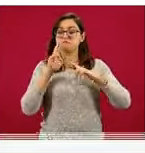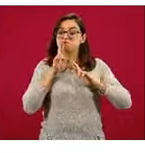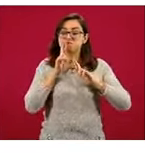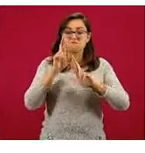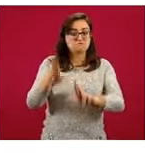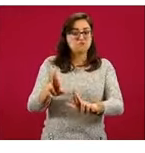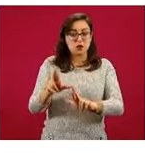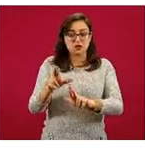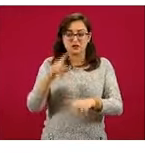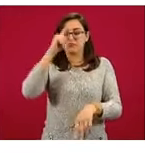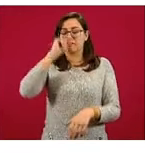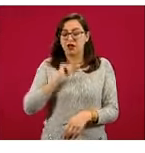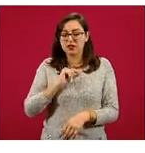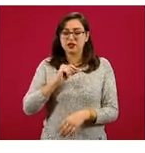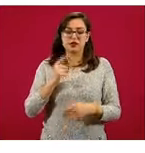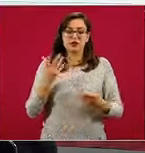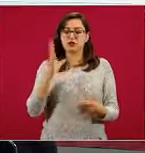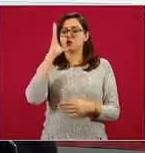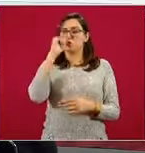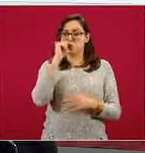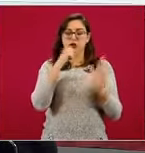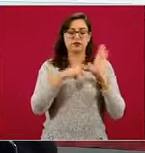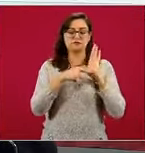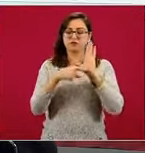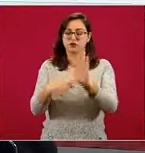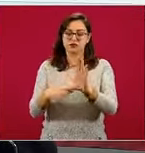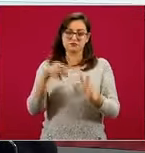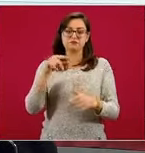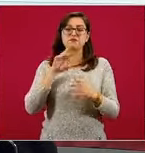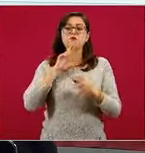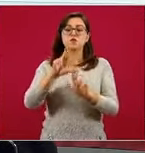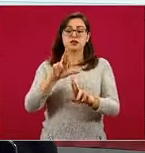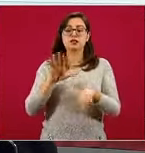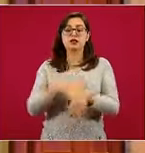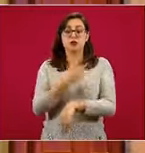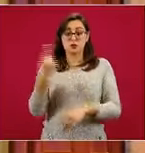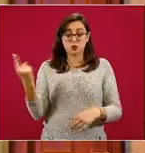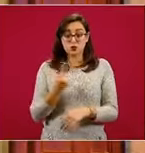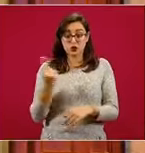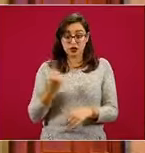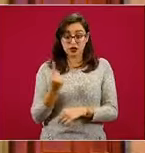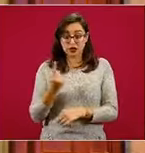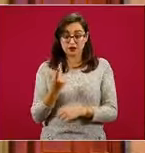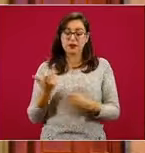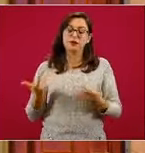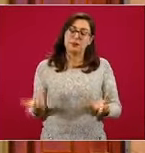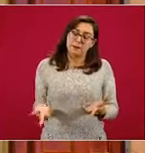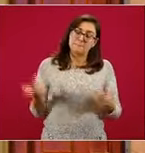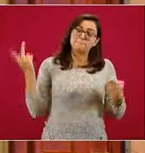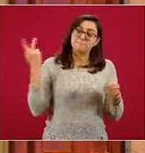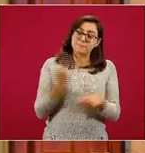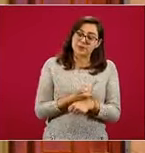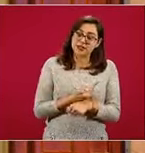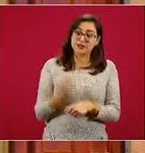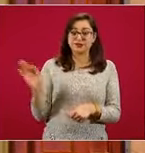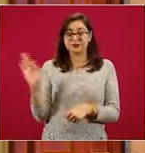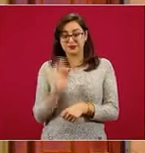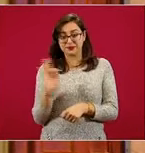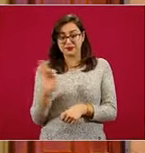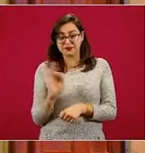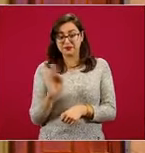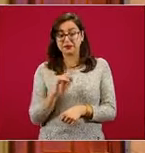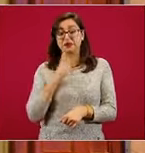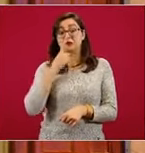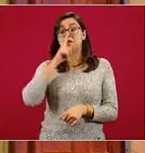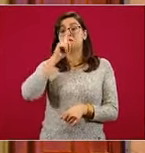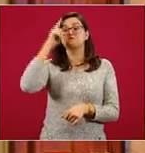posibilidad de obtener un resultado. Esto porque, entre esos motivos, destacan que a lo mejor esa muestra nunca